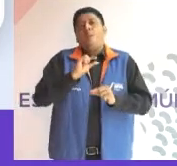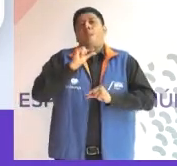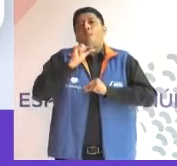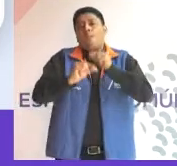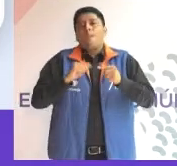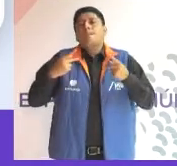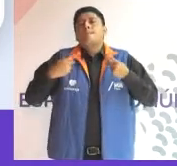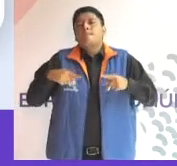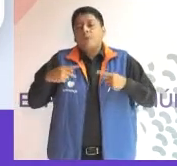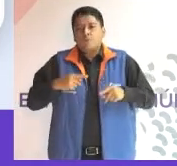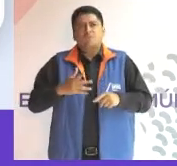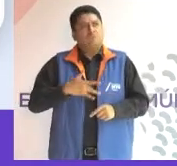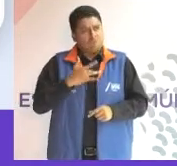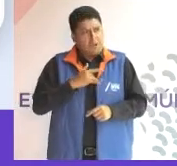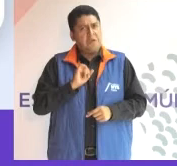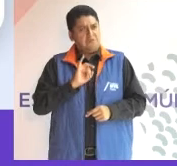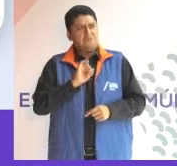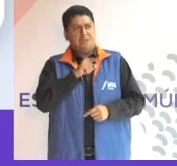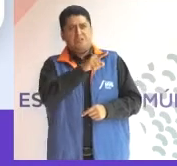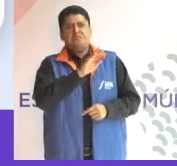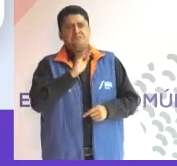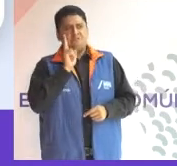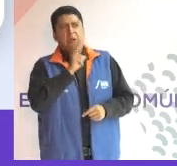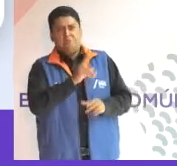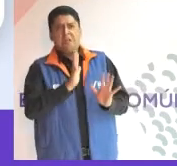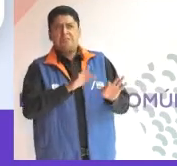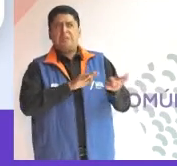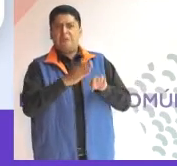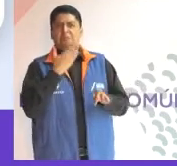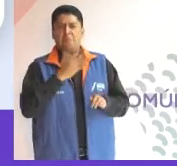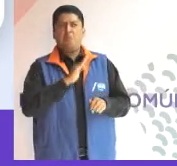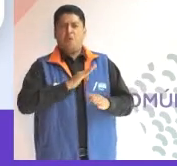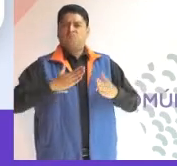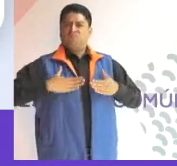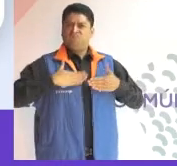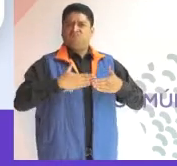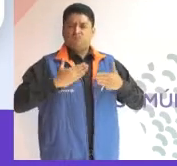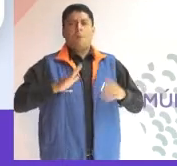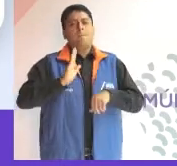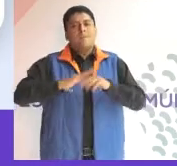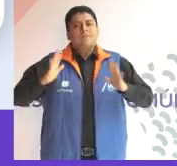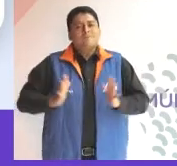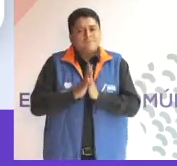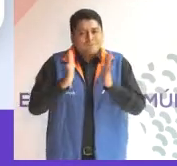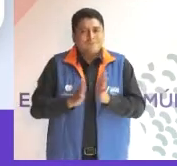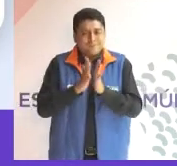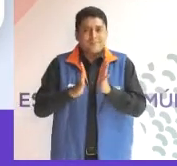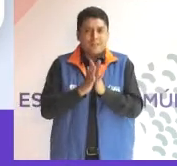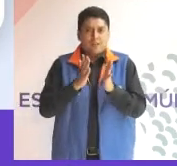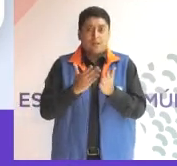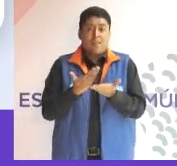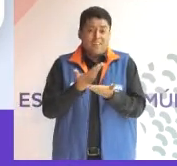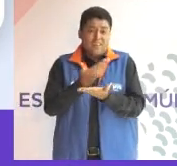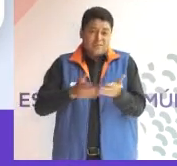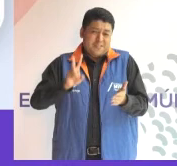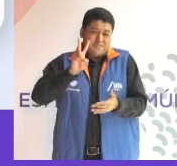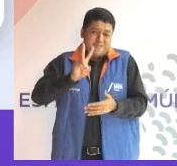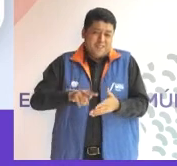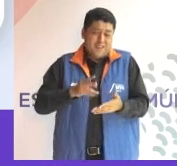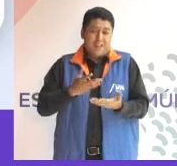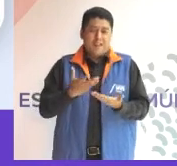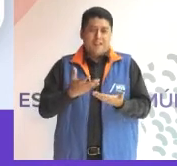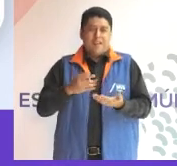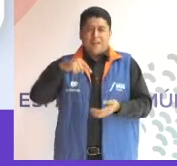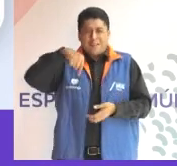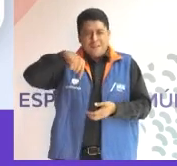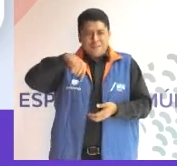ciudadana, que son bastante ausentes en la cultura hispano-católica. Pueden generar